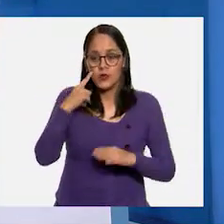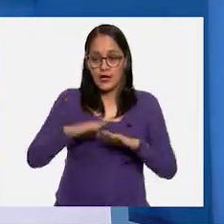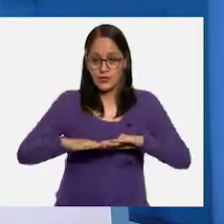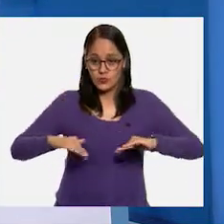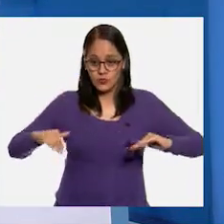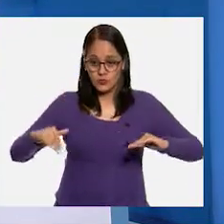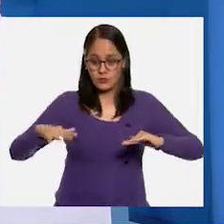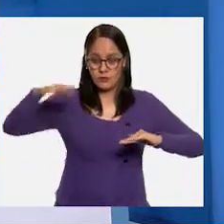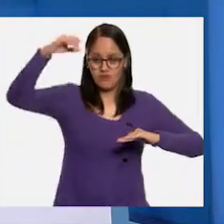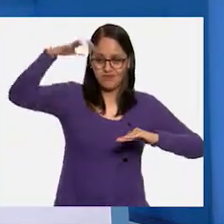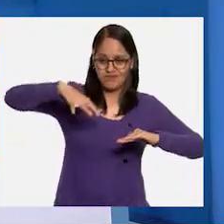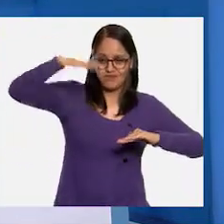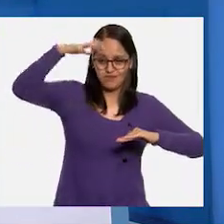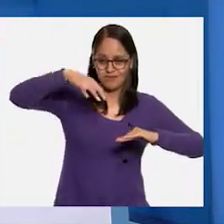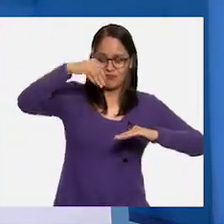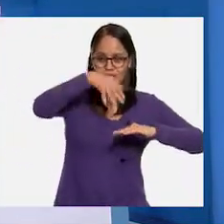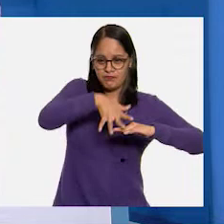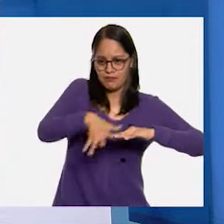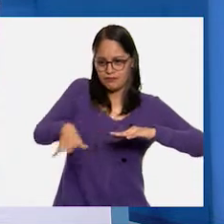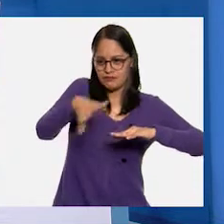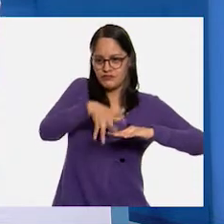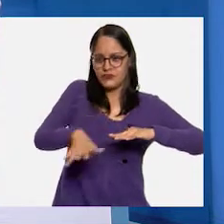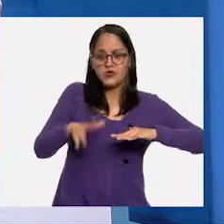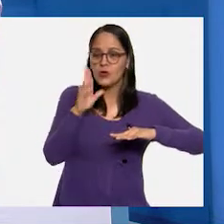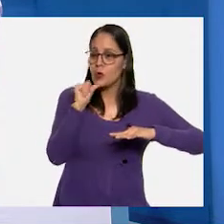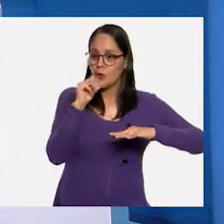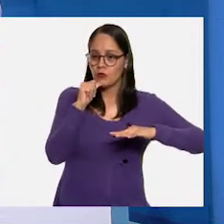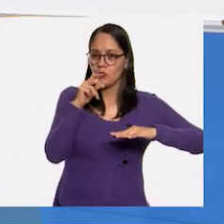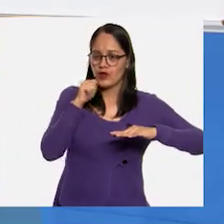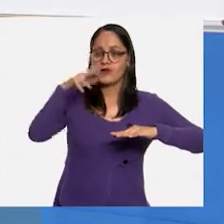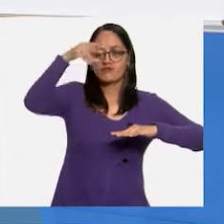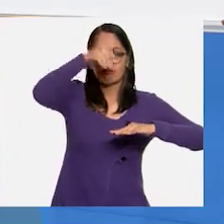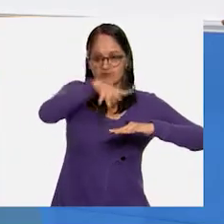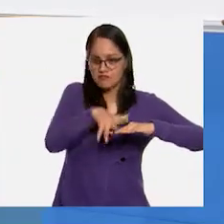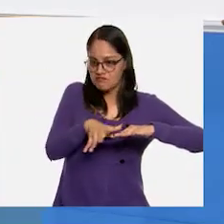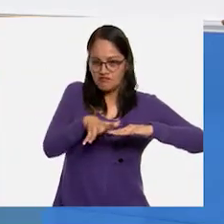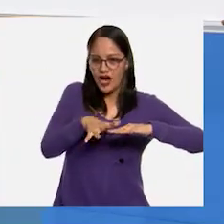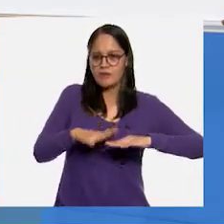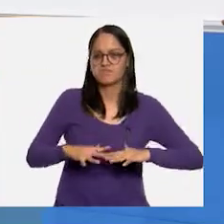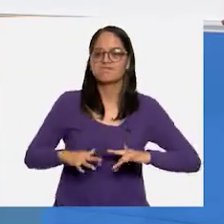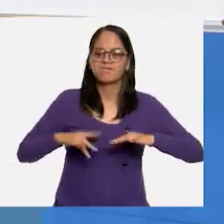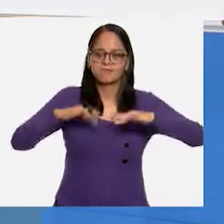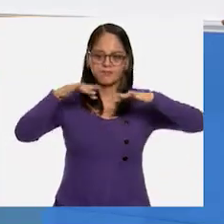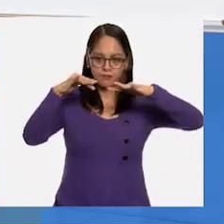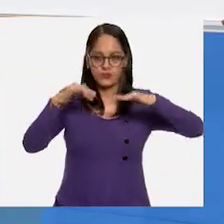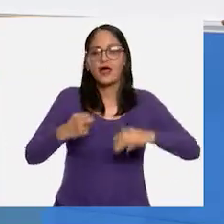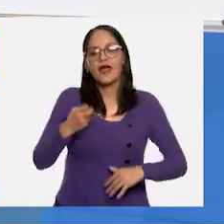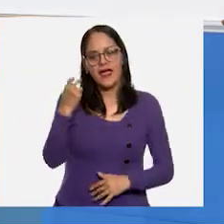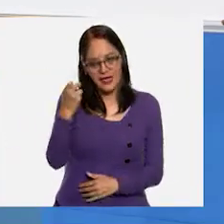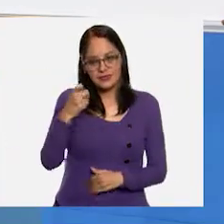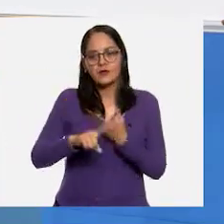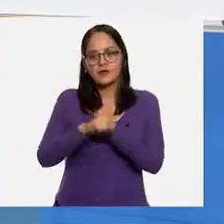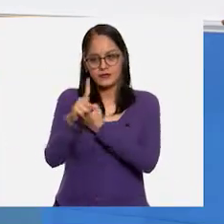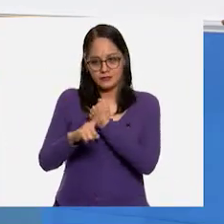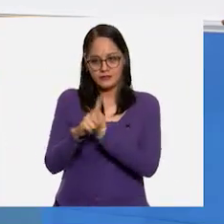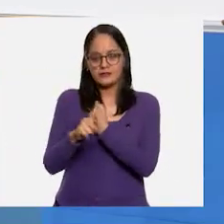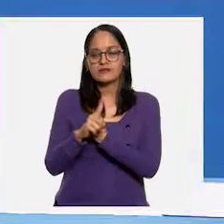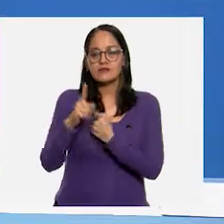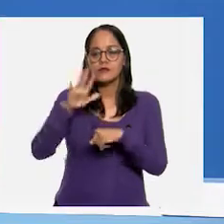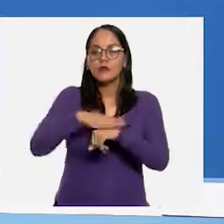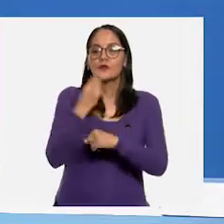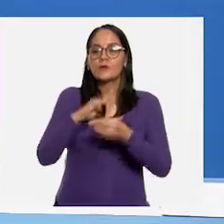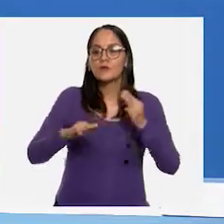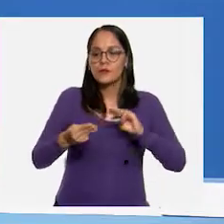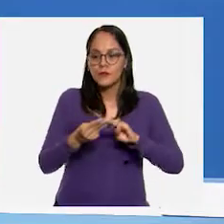capaz de absorber y de filtrar el agua. Entonces, así ya hay un desastre por inundación. Ay,